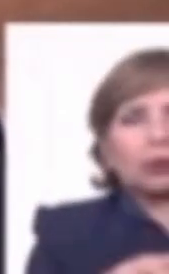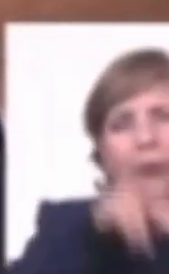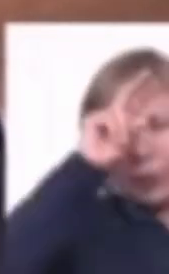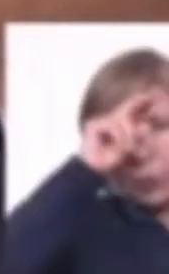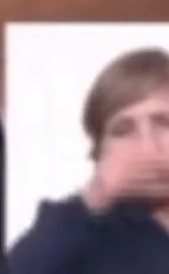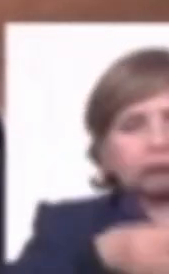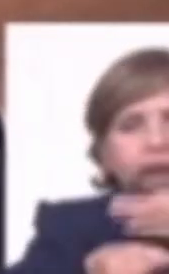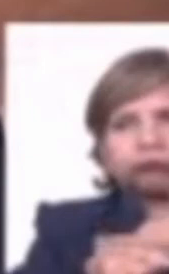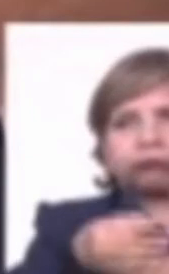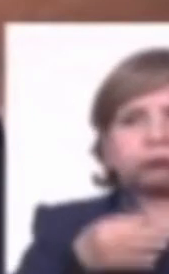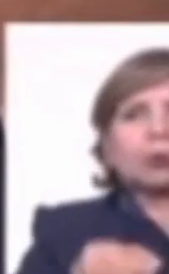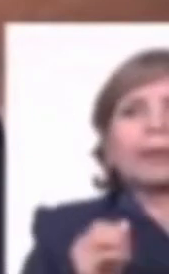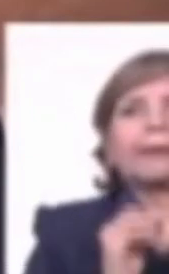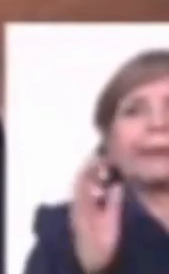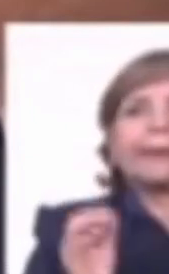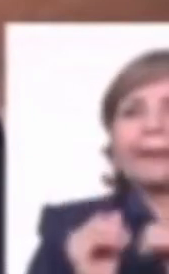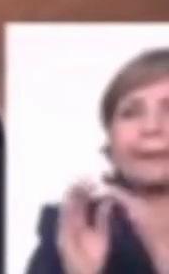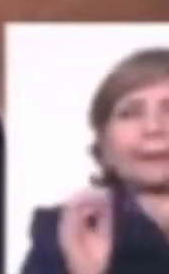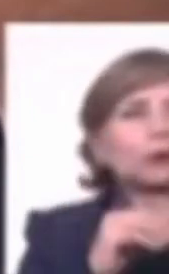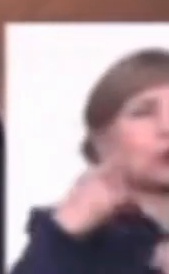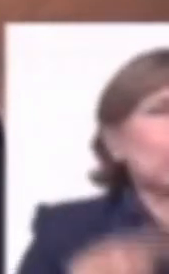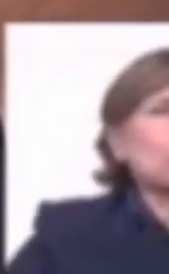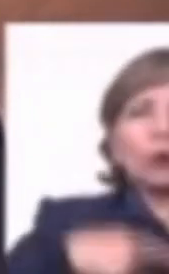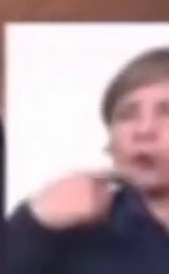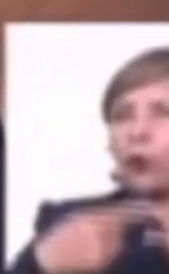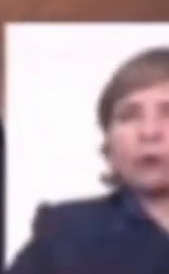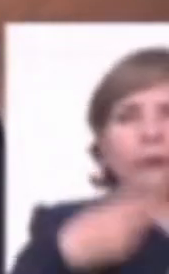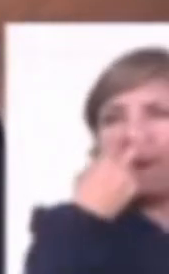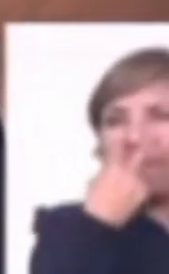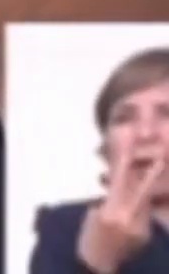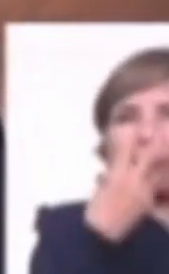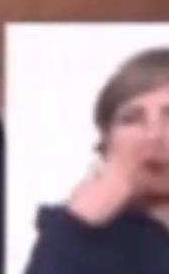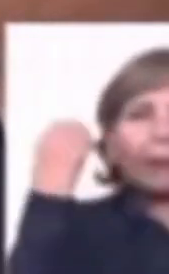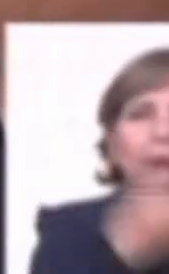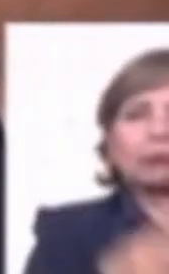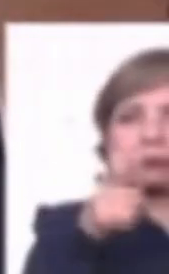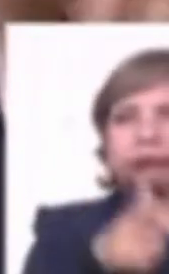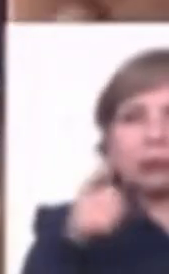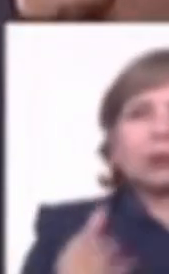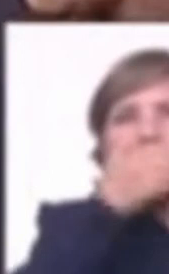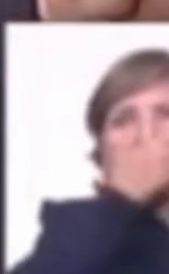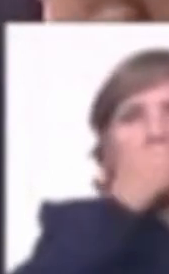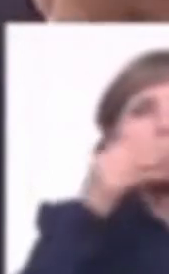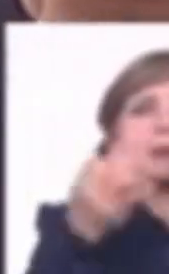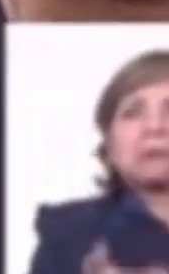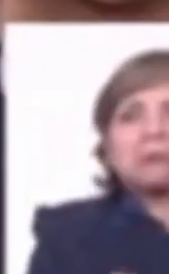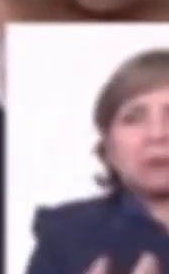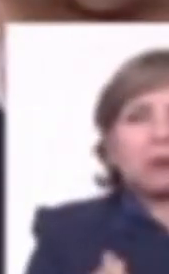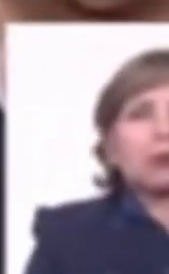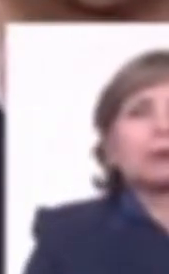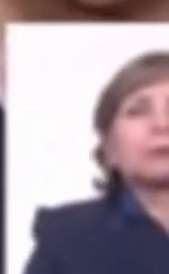día a día como decía en antes todos los días vemos asesinatos secuestros extorsiones